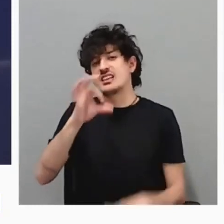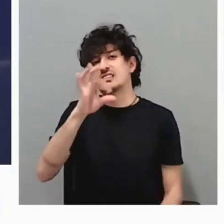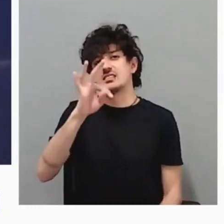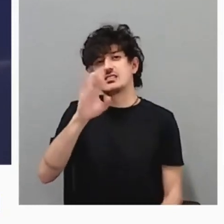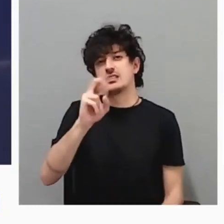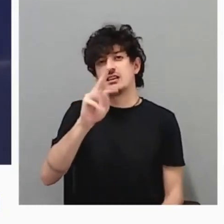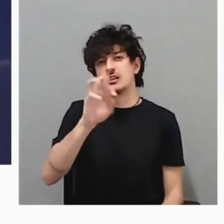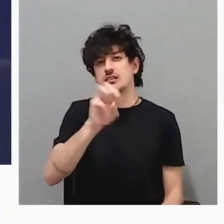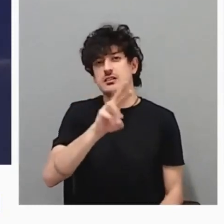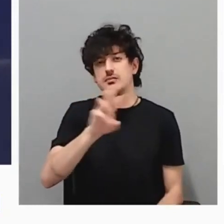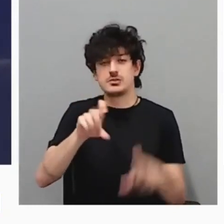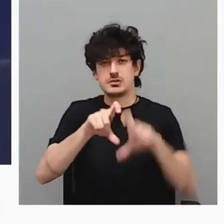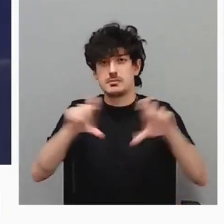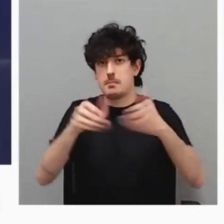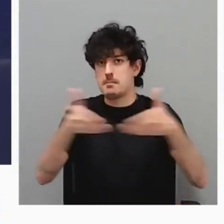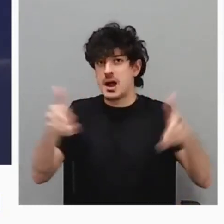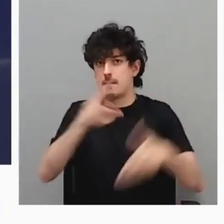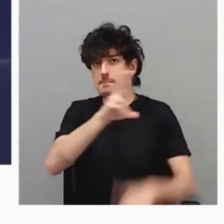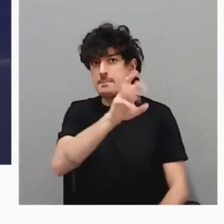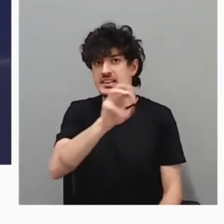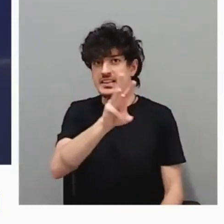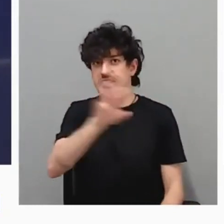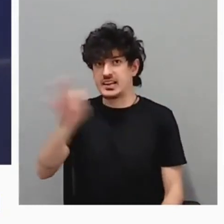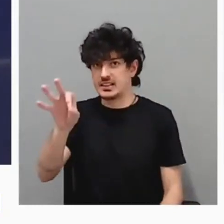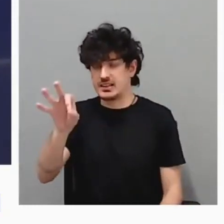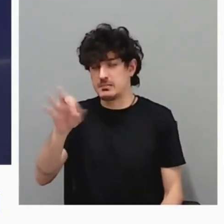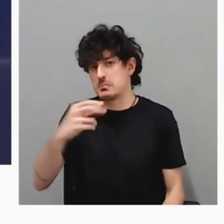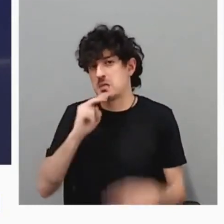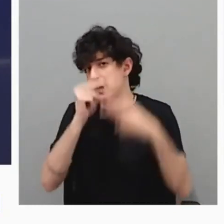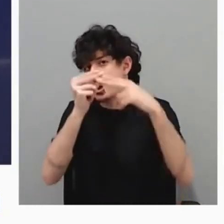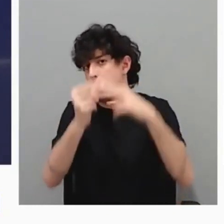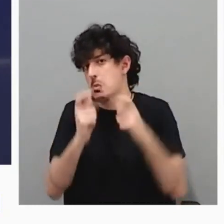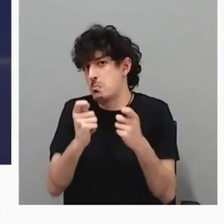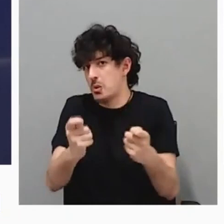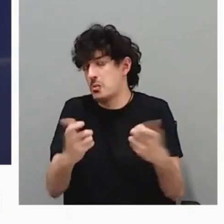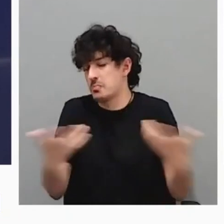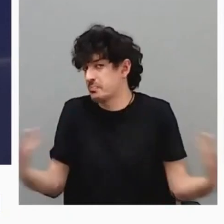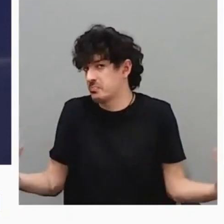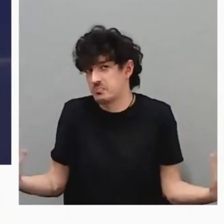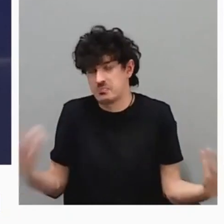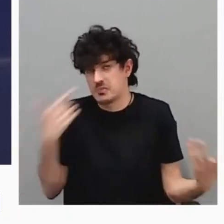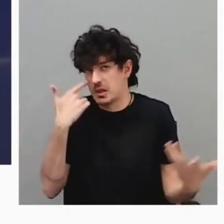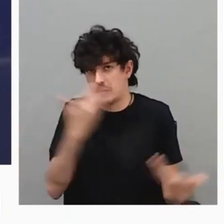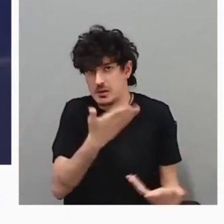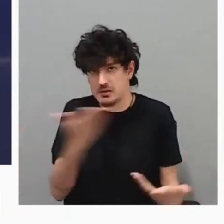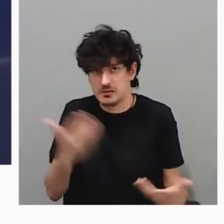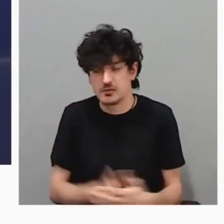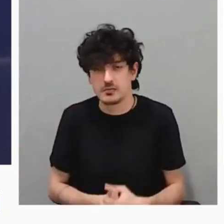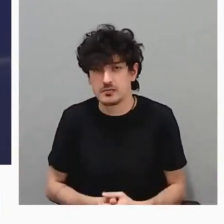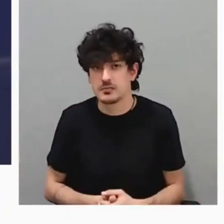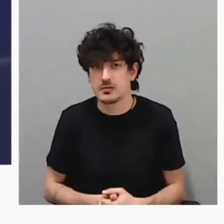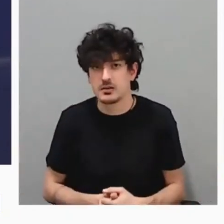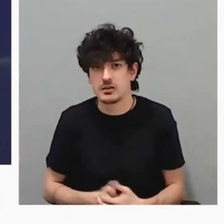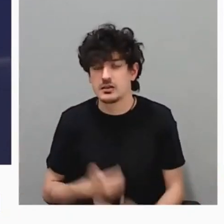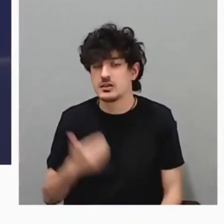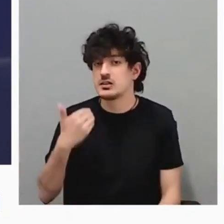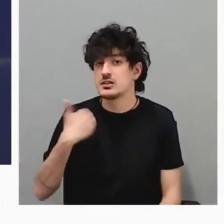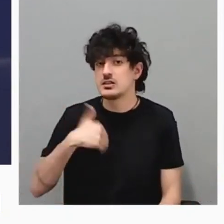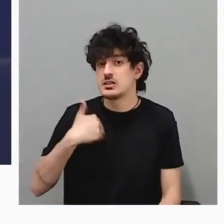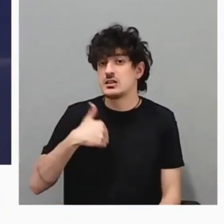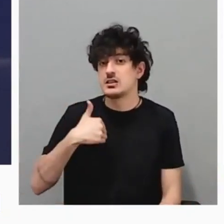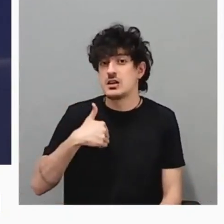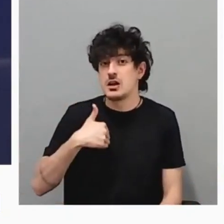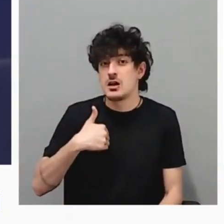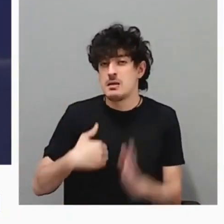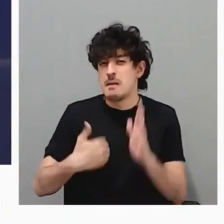Infancia 2030. Los que sepan de comunicación tendrán que poner el nombre de la forma más adecuada. ¿Y cuáles son, para cerrar, los verticales que